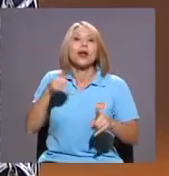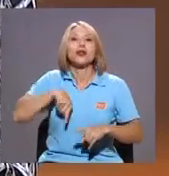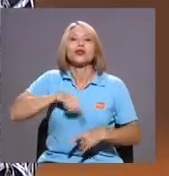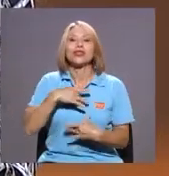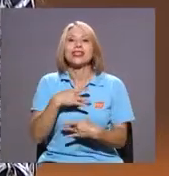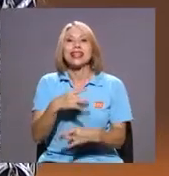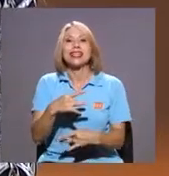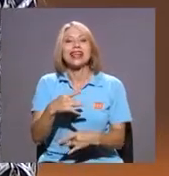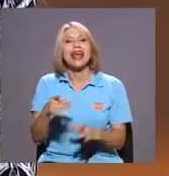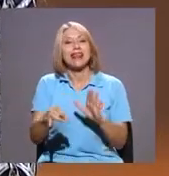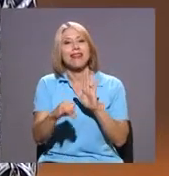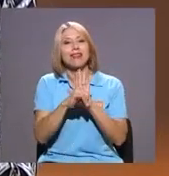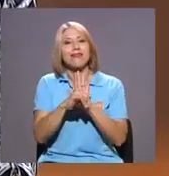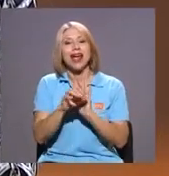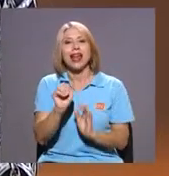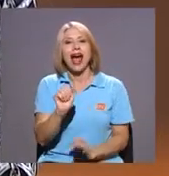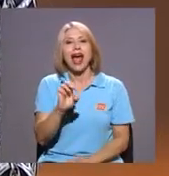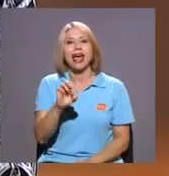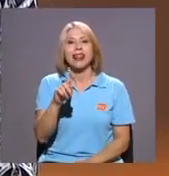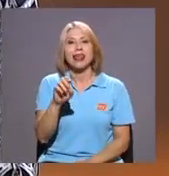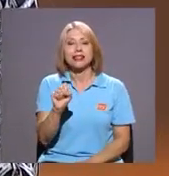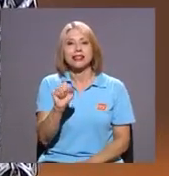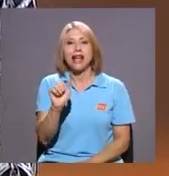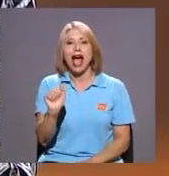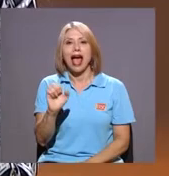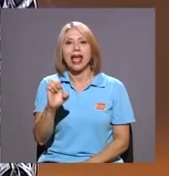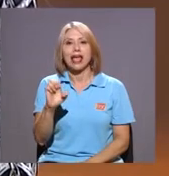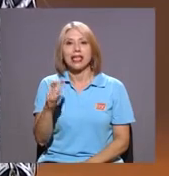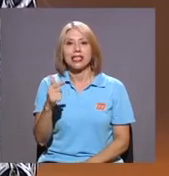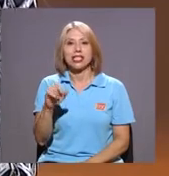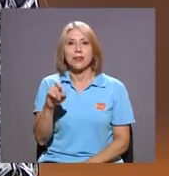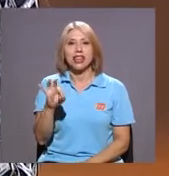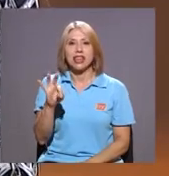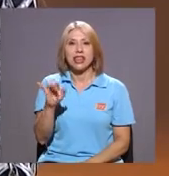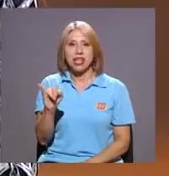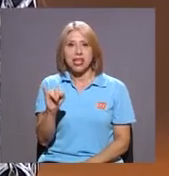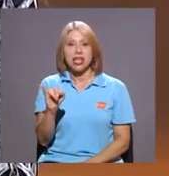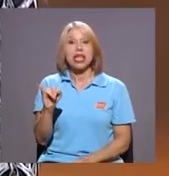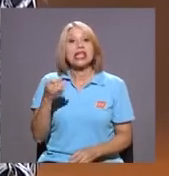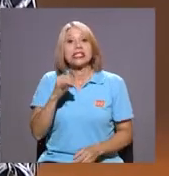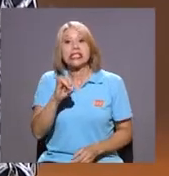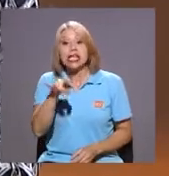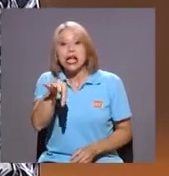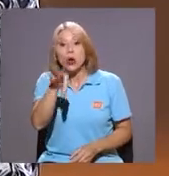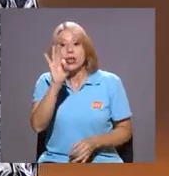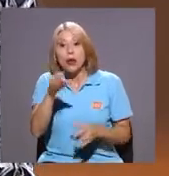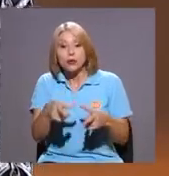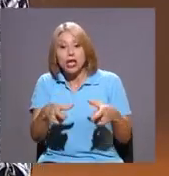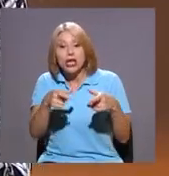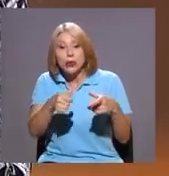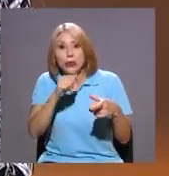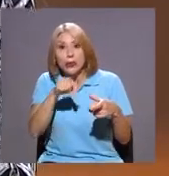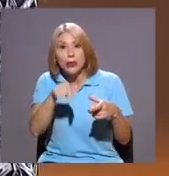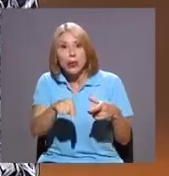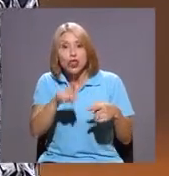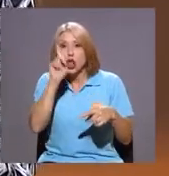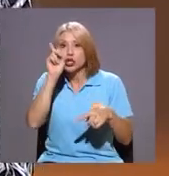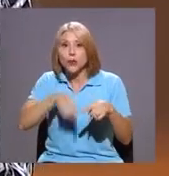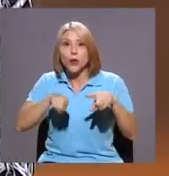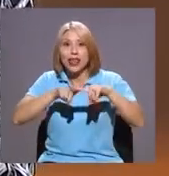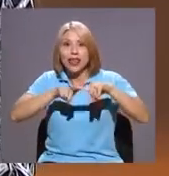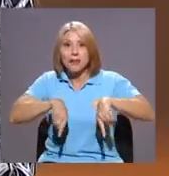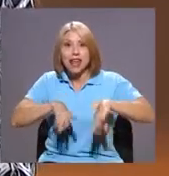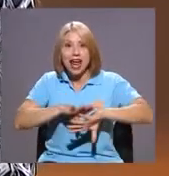poder identificarlo, y cuando hay algún tipo de criadero que no se puede eliminar, o sea, ayudarles a las